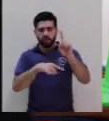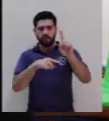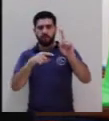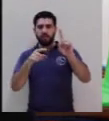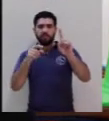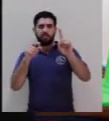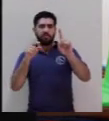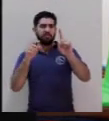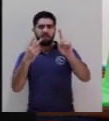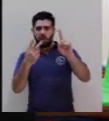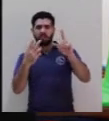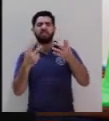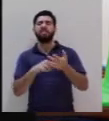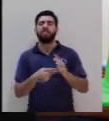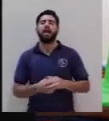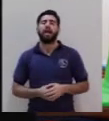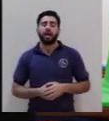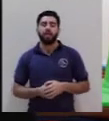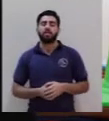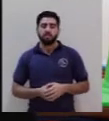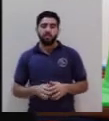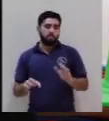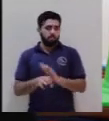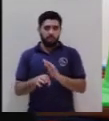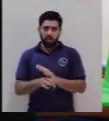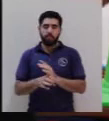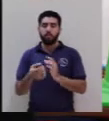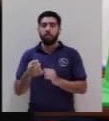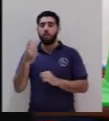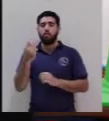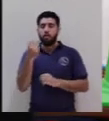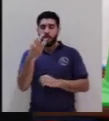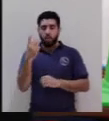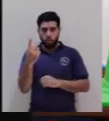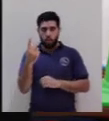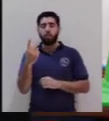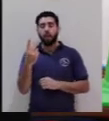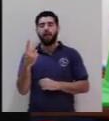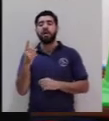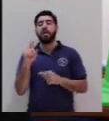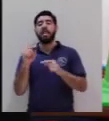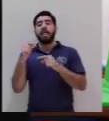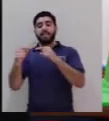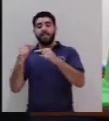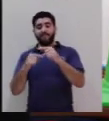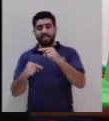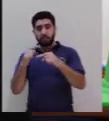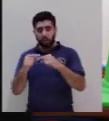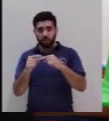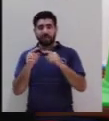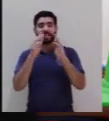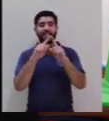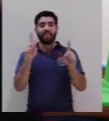parte, es una unidad que la tenemos que dividir en diferentes partes. Esas partes tienen que ser